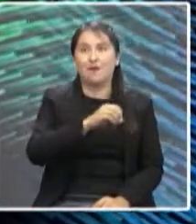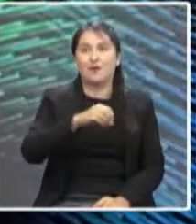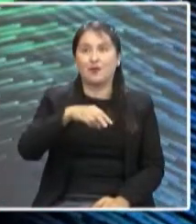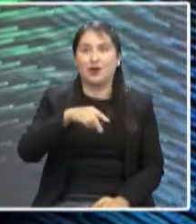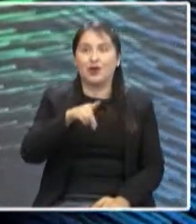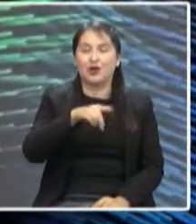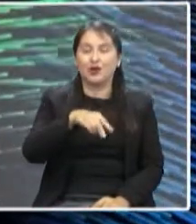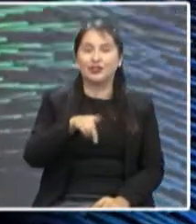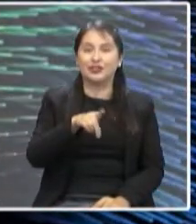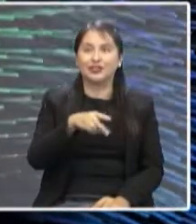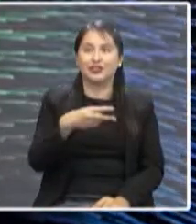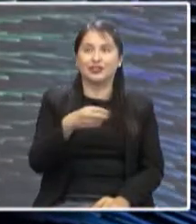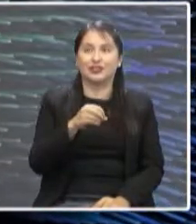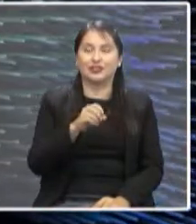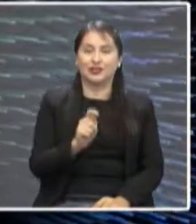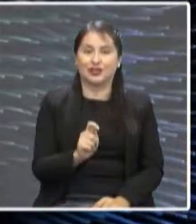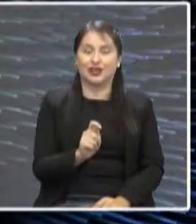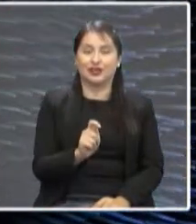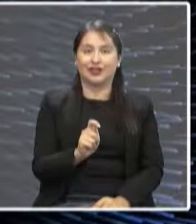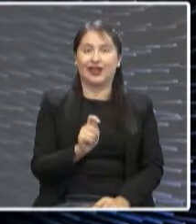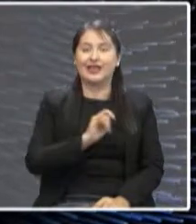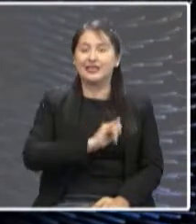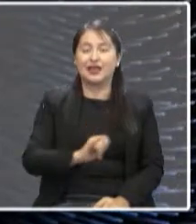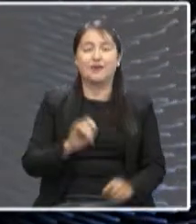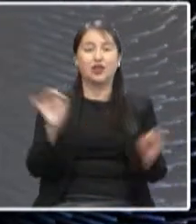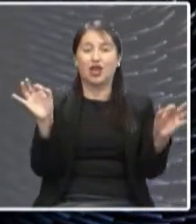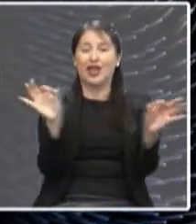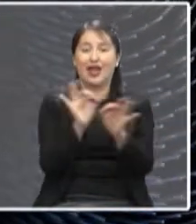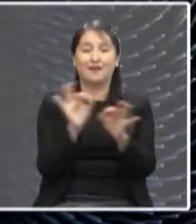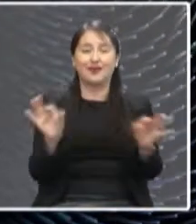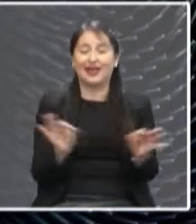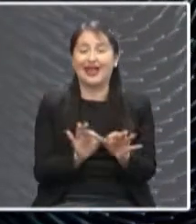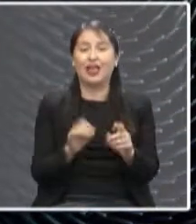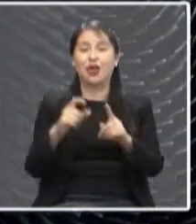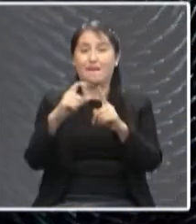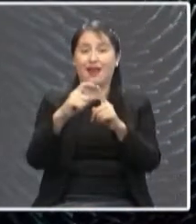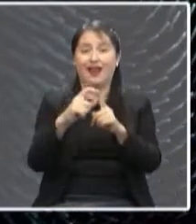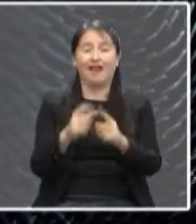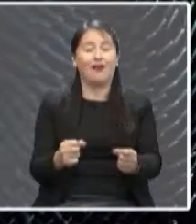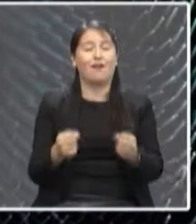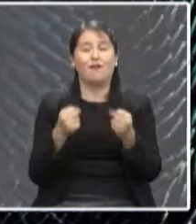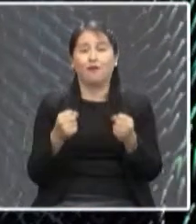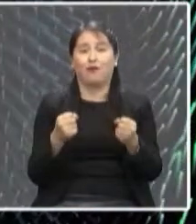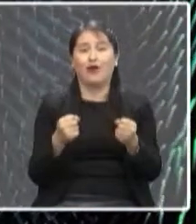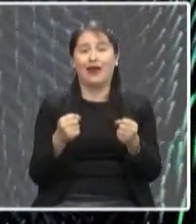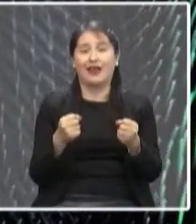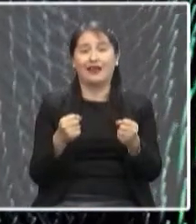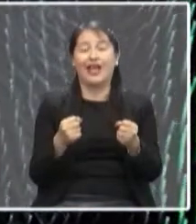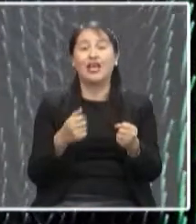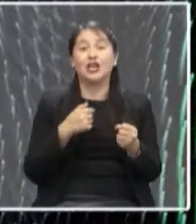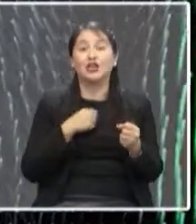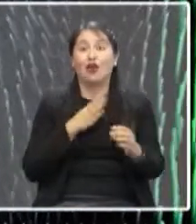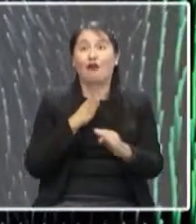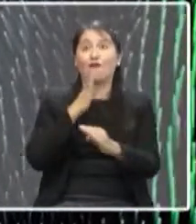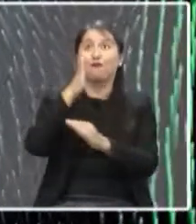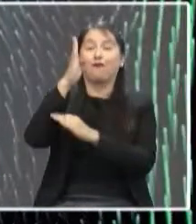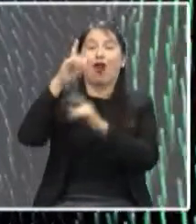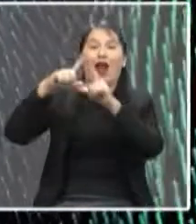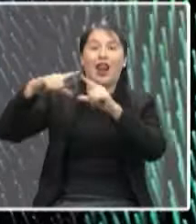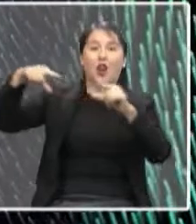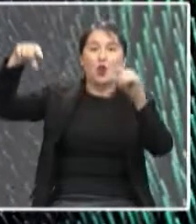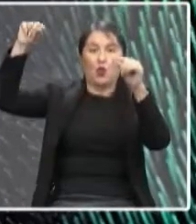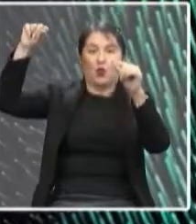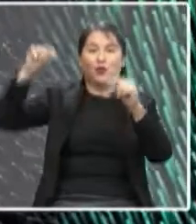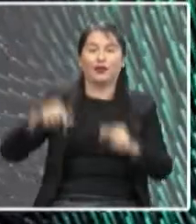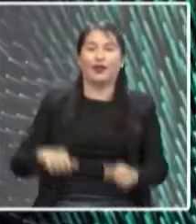estoy enseñando esa palabra porque es una palabra muy poderosa, significa salto a la luna y fue introducida al mundo por John